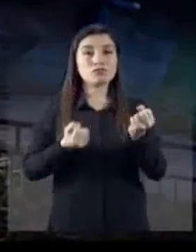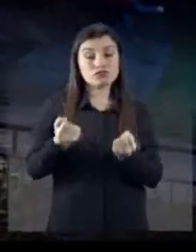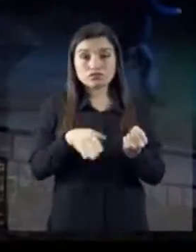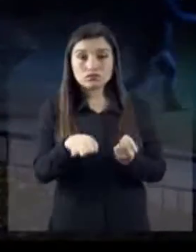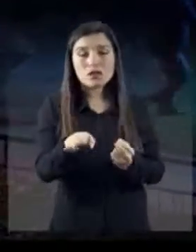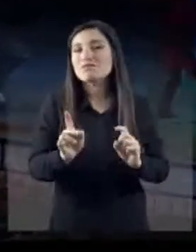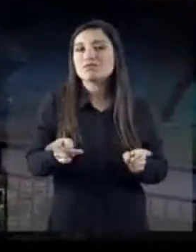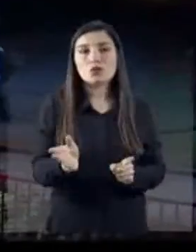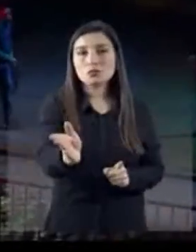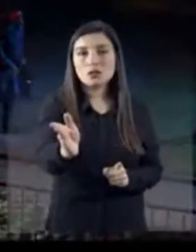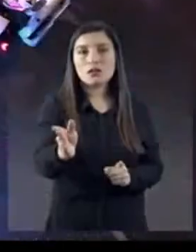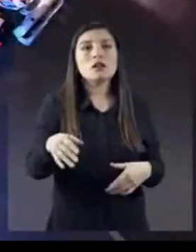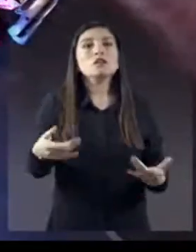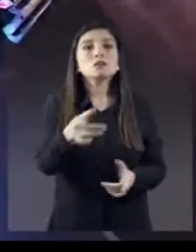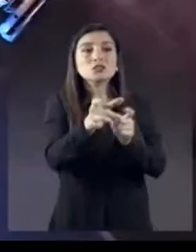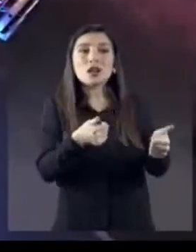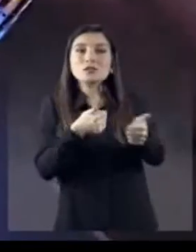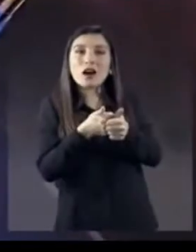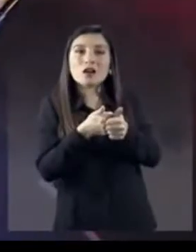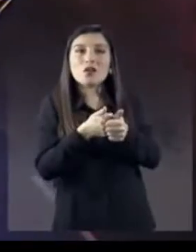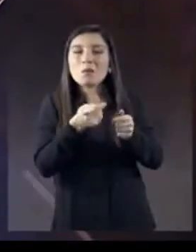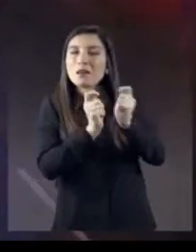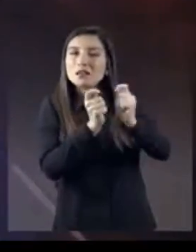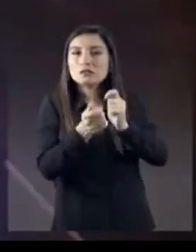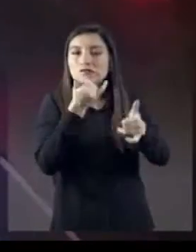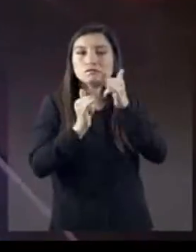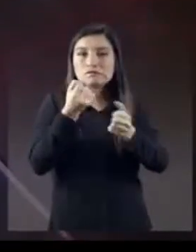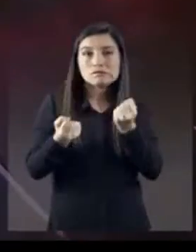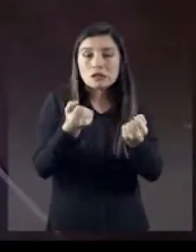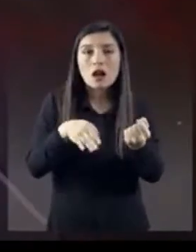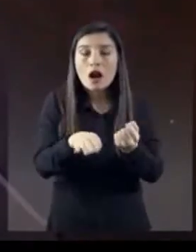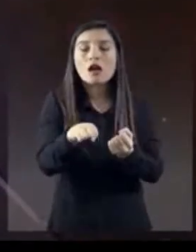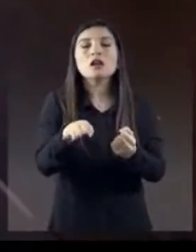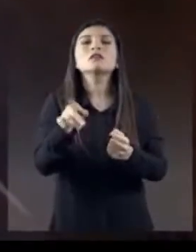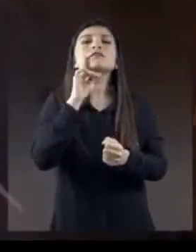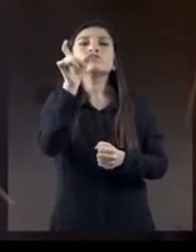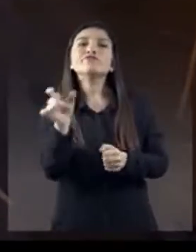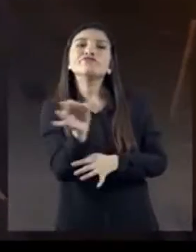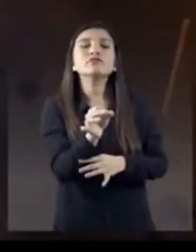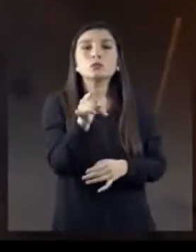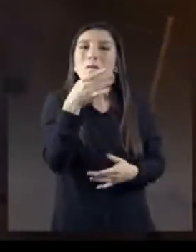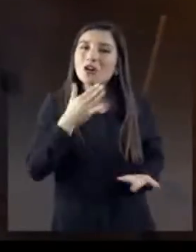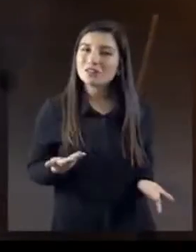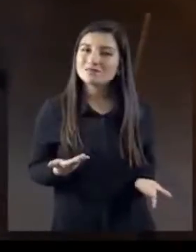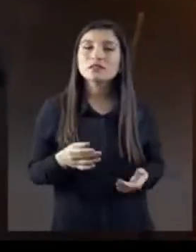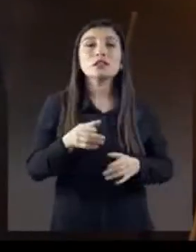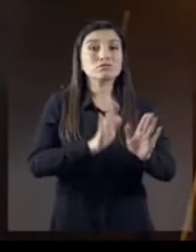conduce con alcohol siga haciéndolo. Si ves que alguien cercano corre riesgo por conducir bajo los efectos del alcohol, ¿quién mejor que tú para